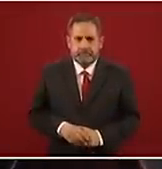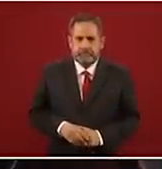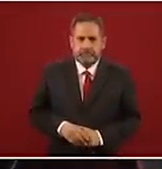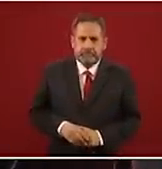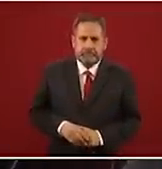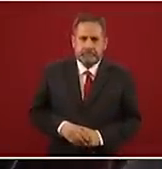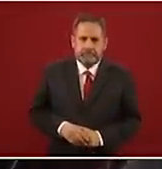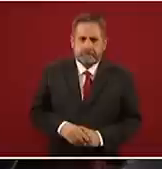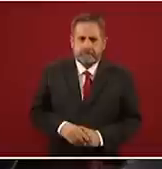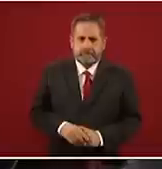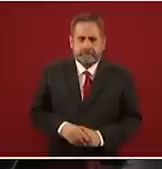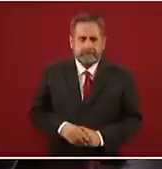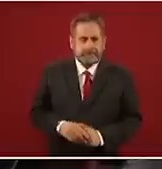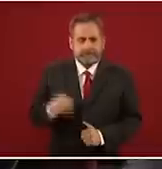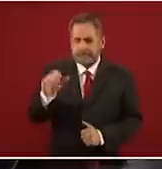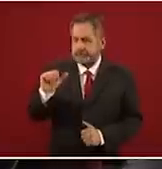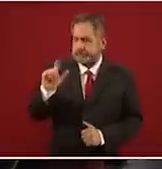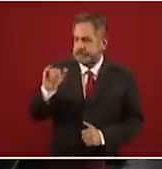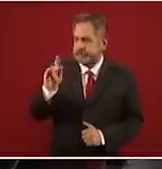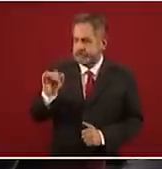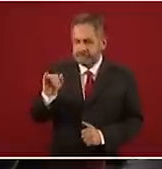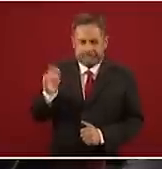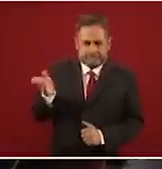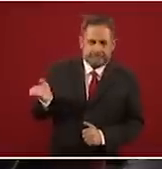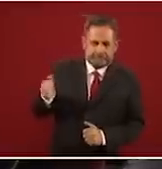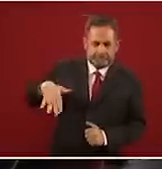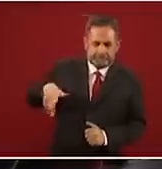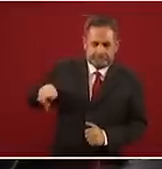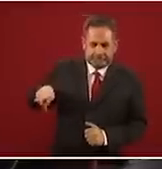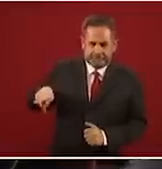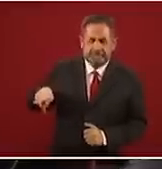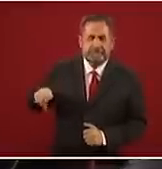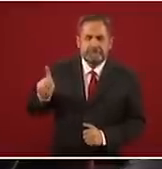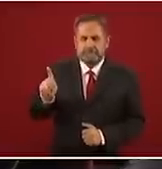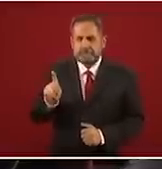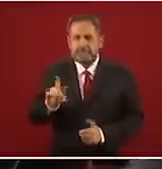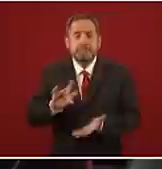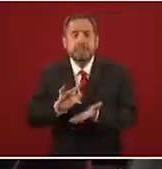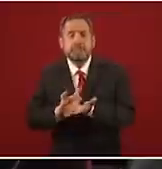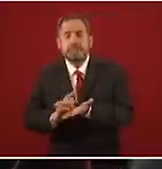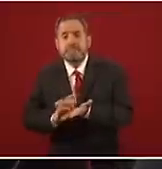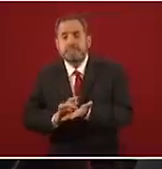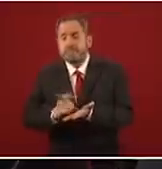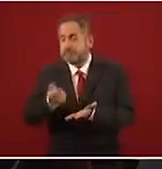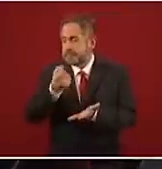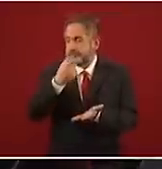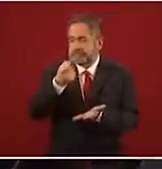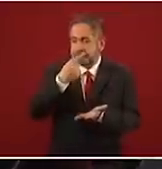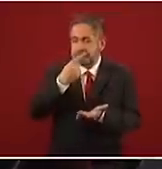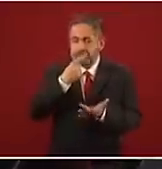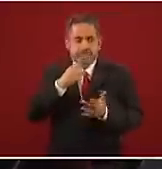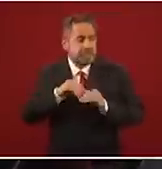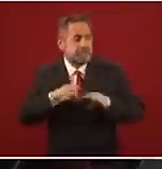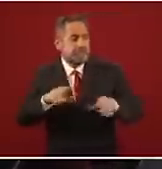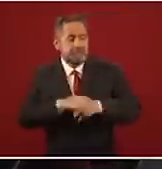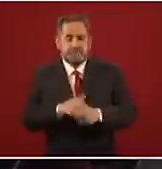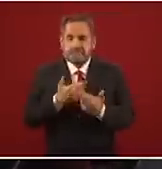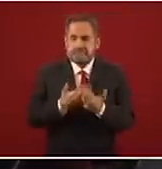Calderón Alipi, para que no falten los medicamentos y los insumos.